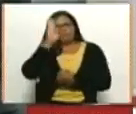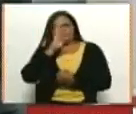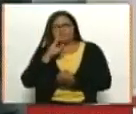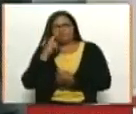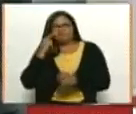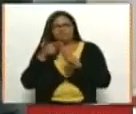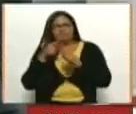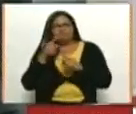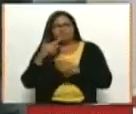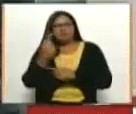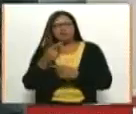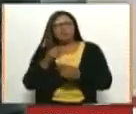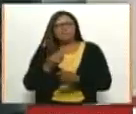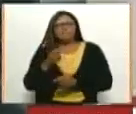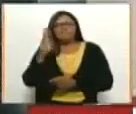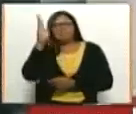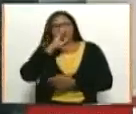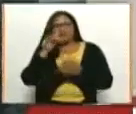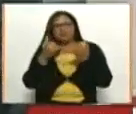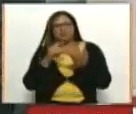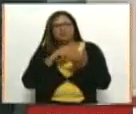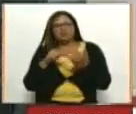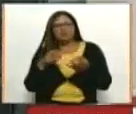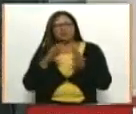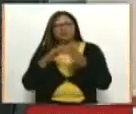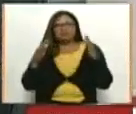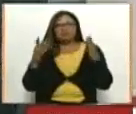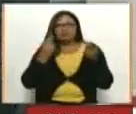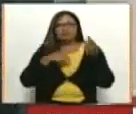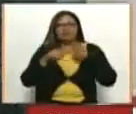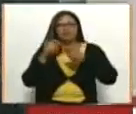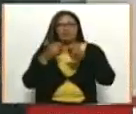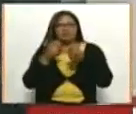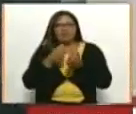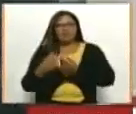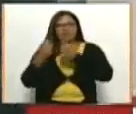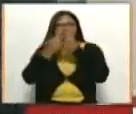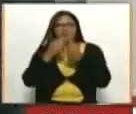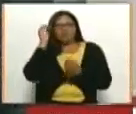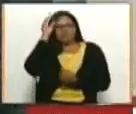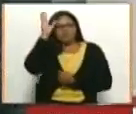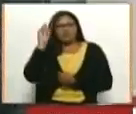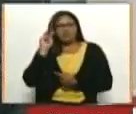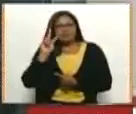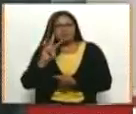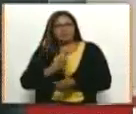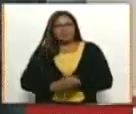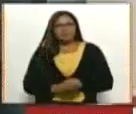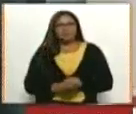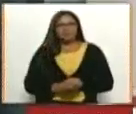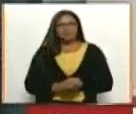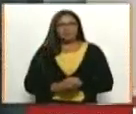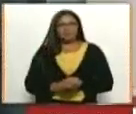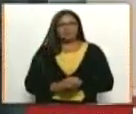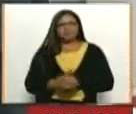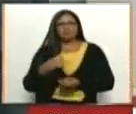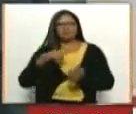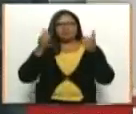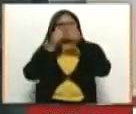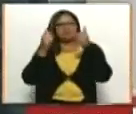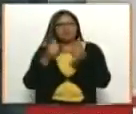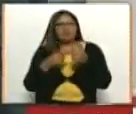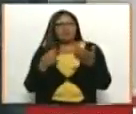primera parada es Brasil, porque Brasil, por el tamaño de su economía, va a tener capacidad de tener influencia para que ese sistema de